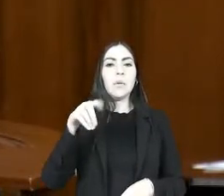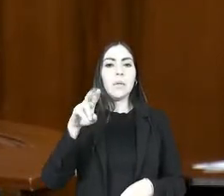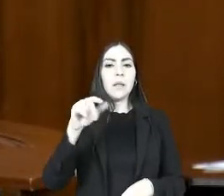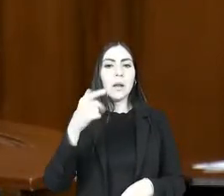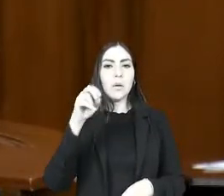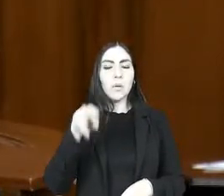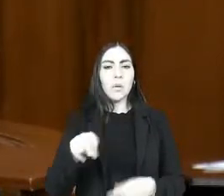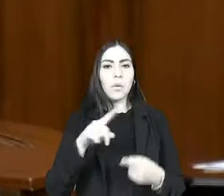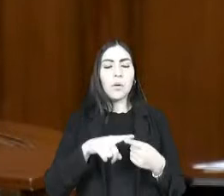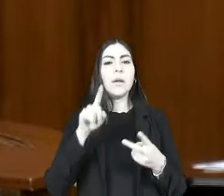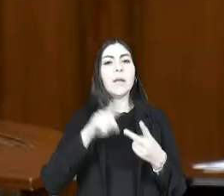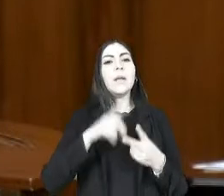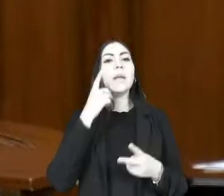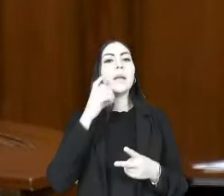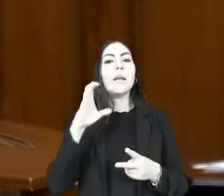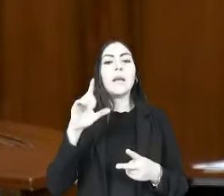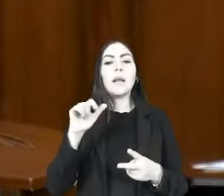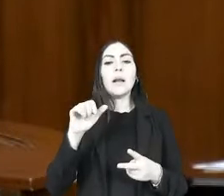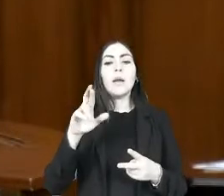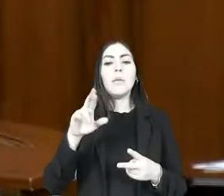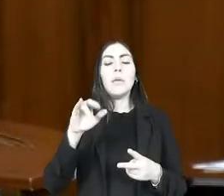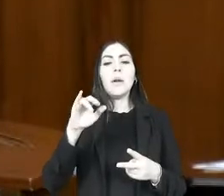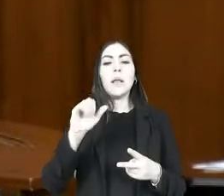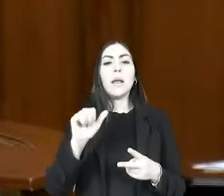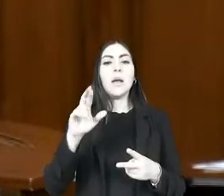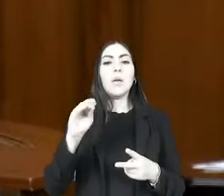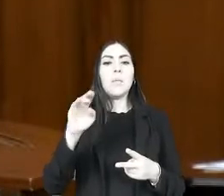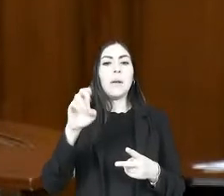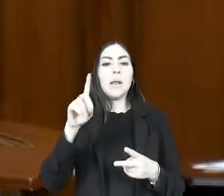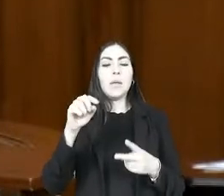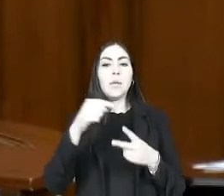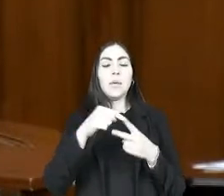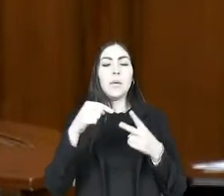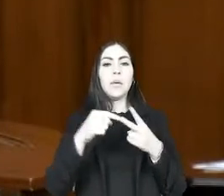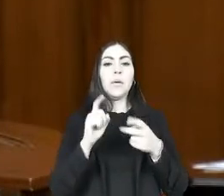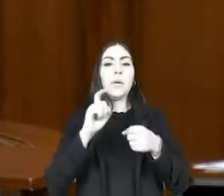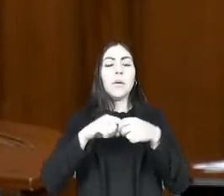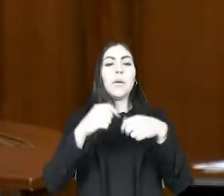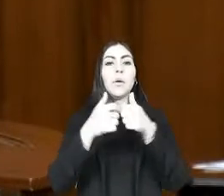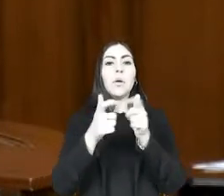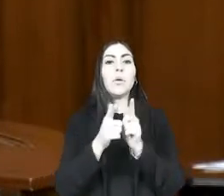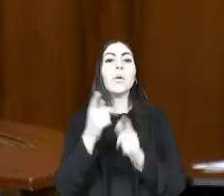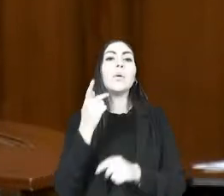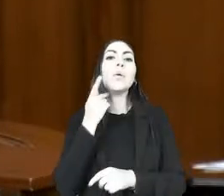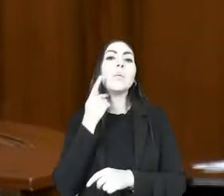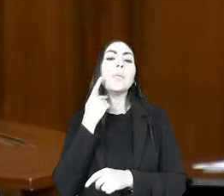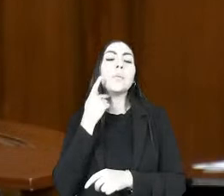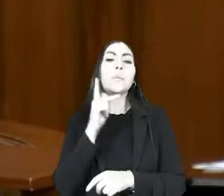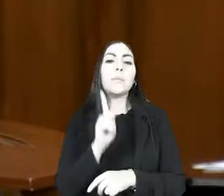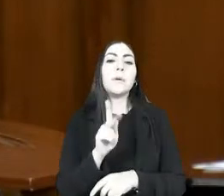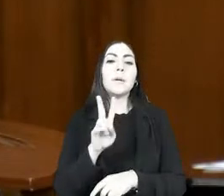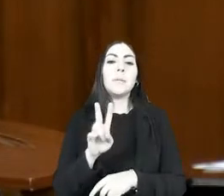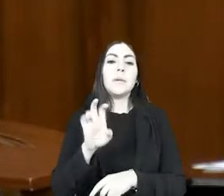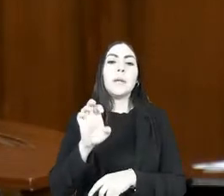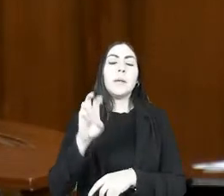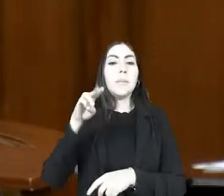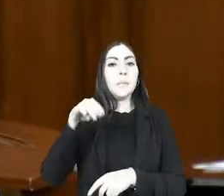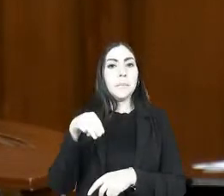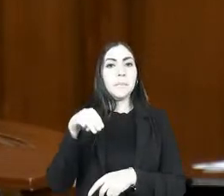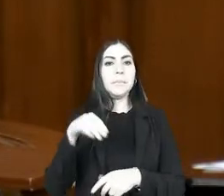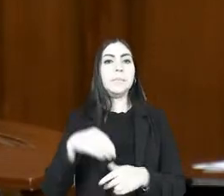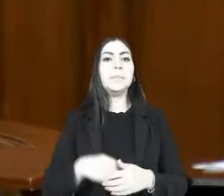diputada Claudia Desiree Morales Robledo en nombre del Grupo Parlamentario del Partido Verde Ecologista de